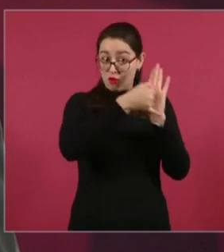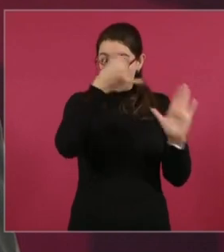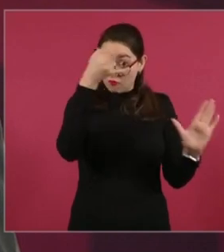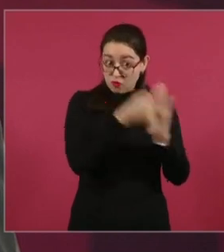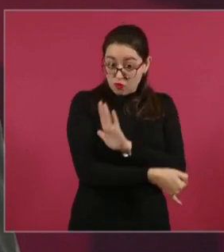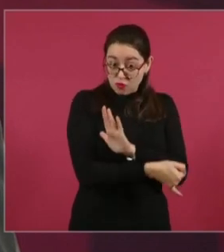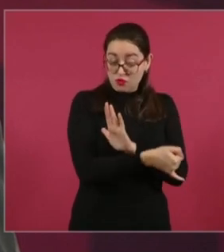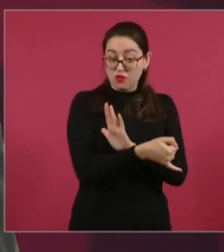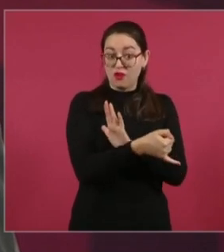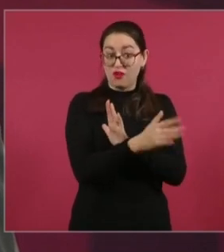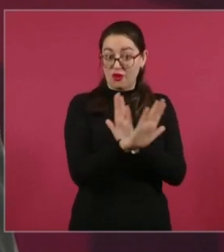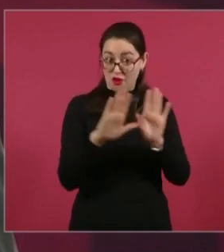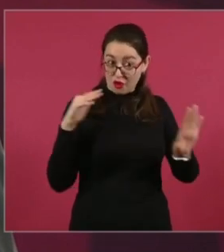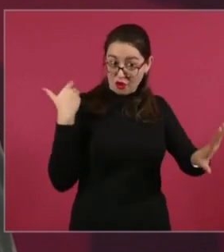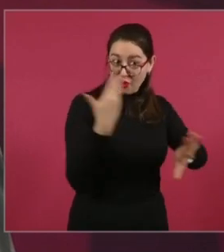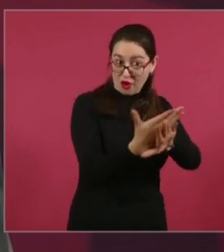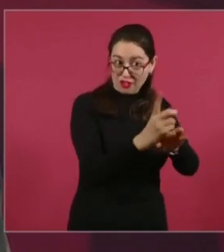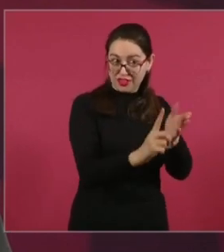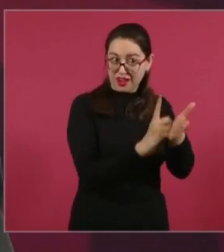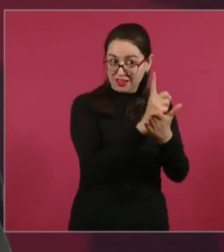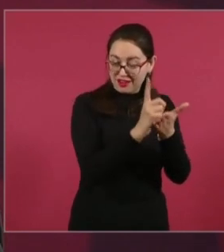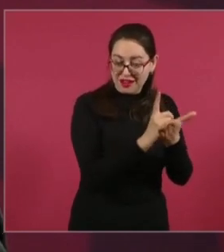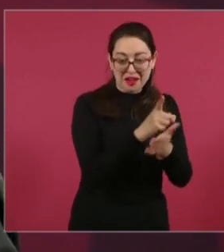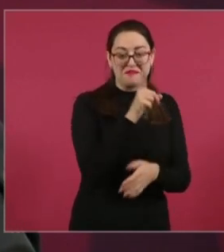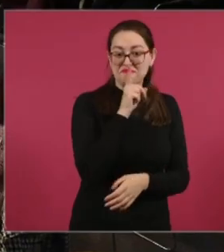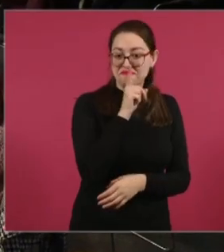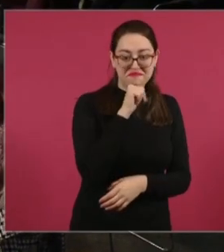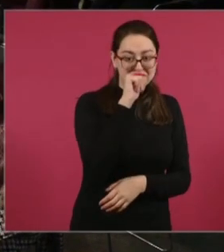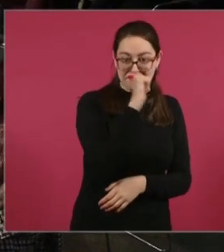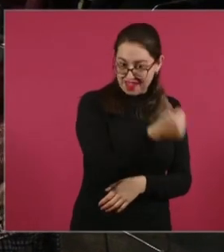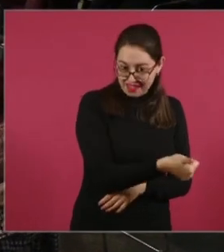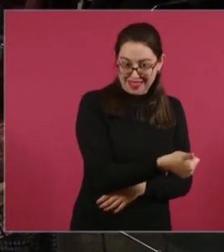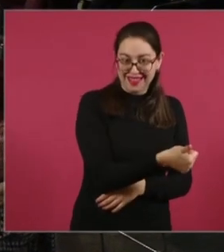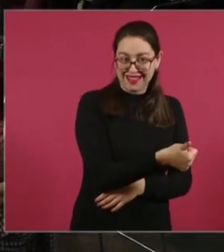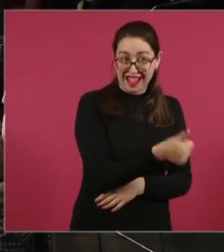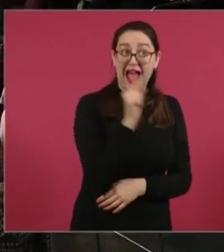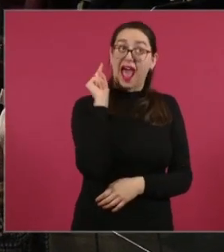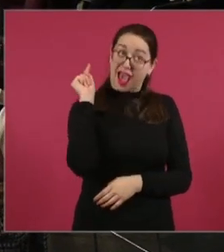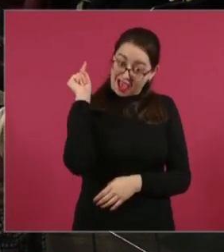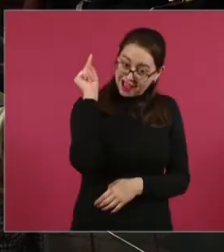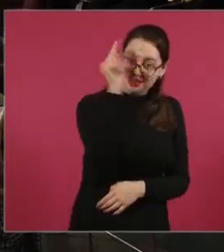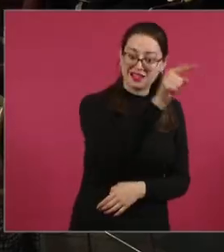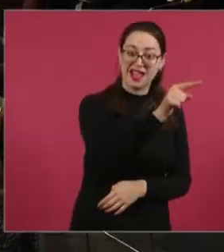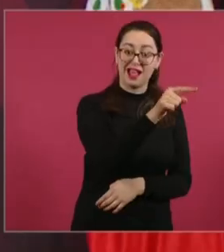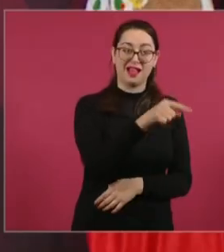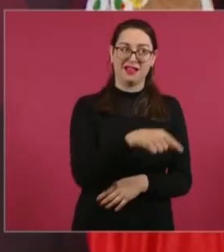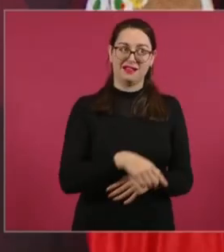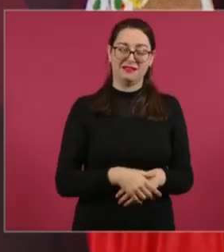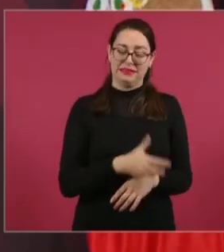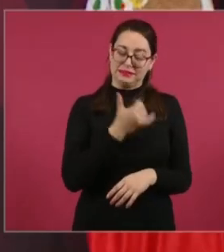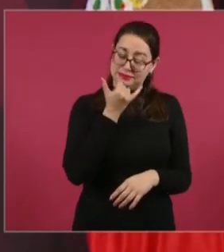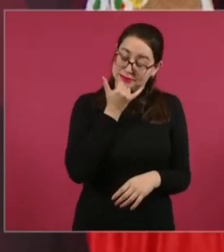que no